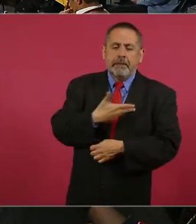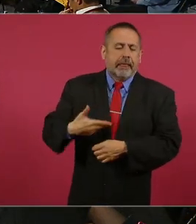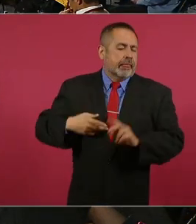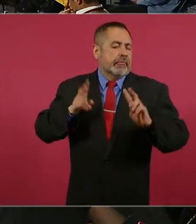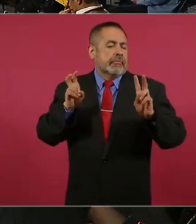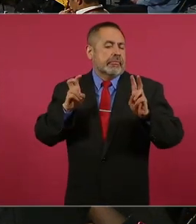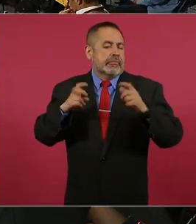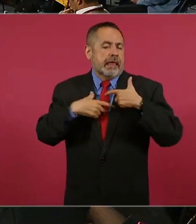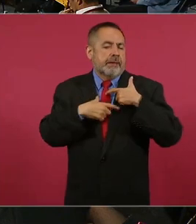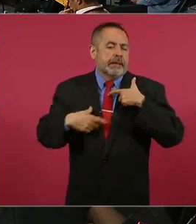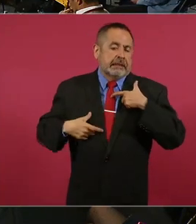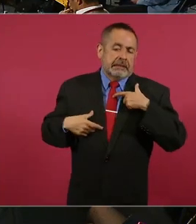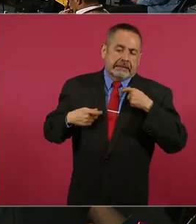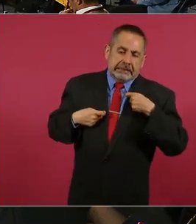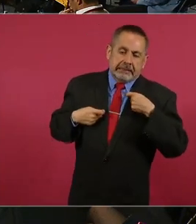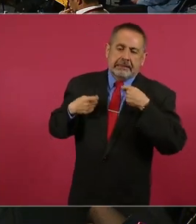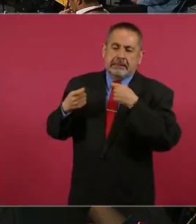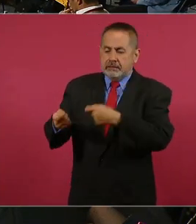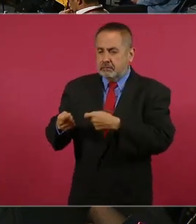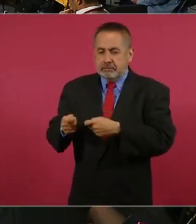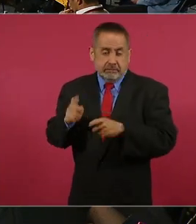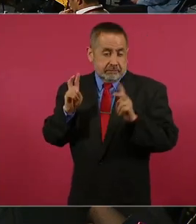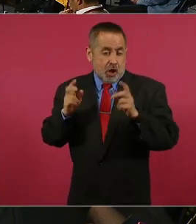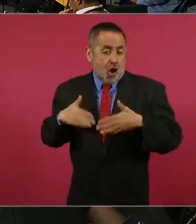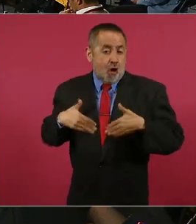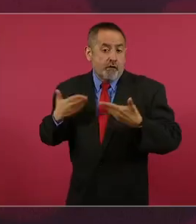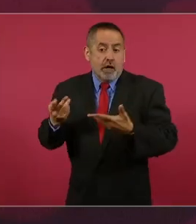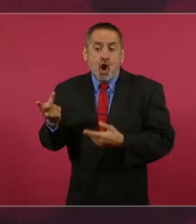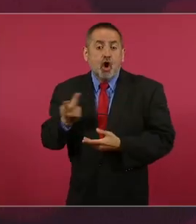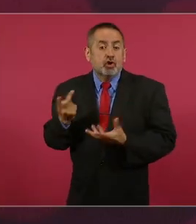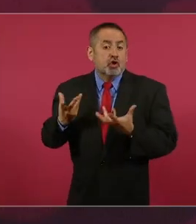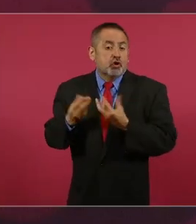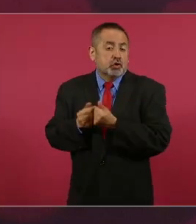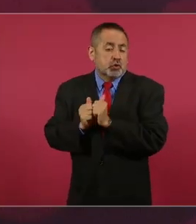supuestamente su hombre de confianza, habían estado juntos